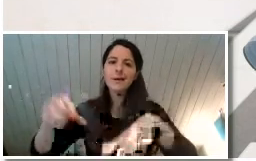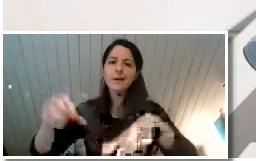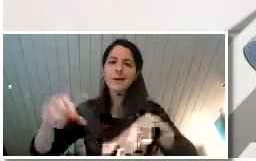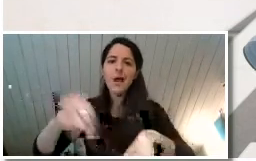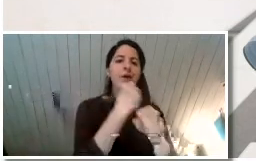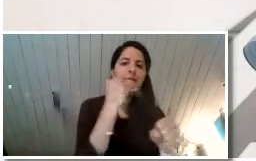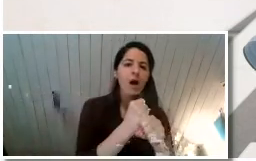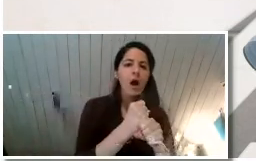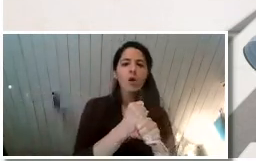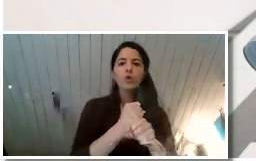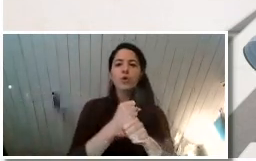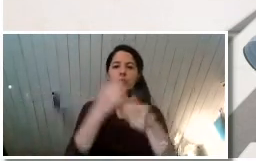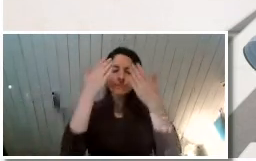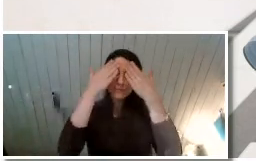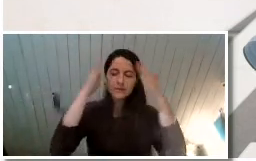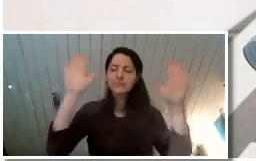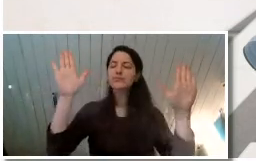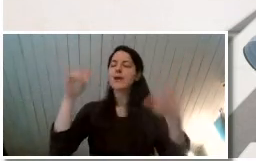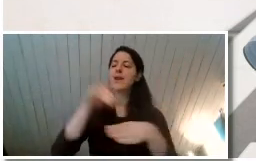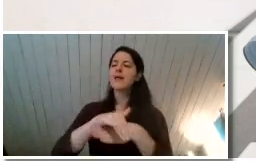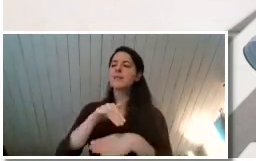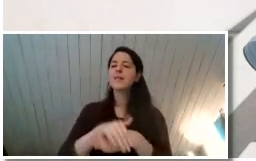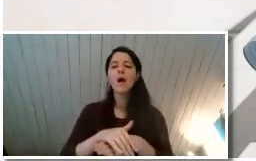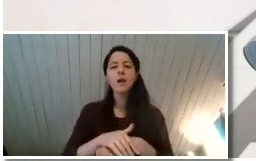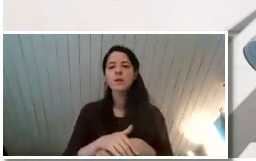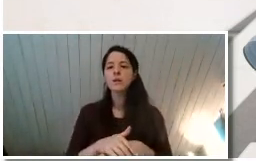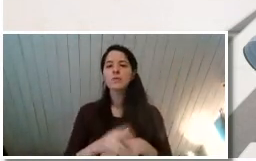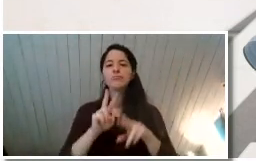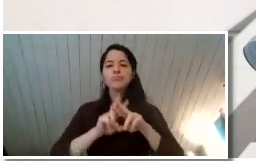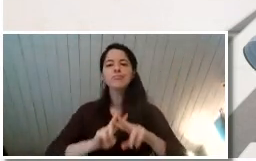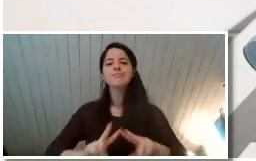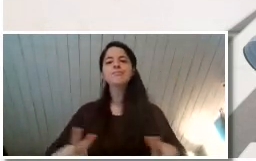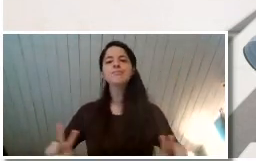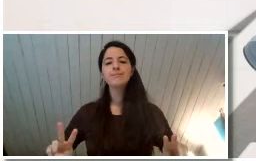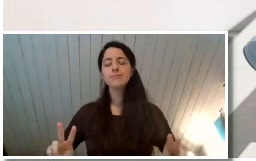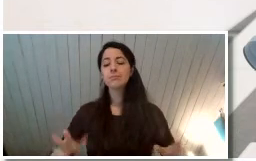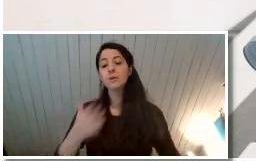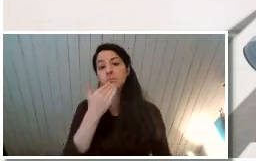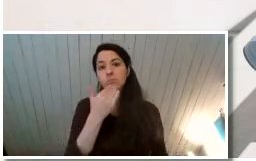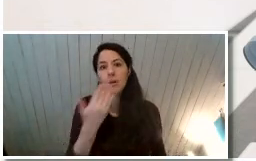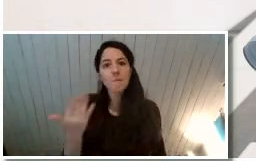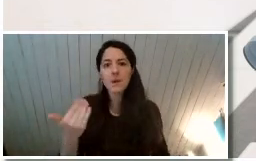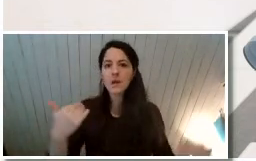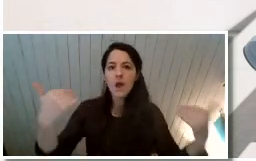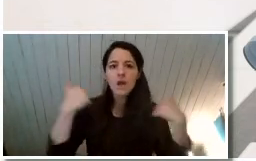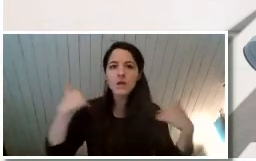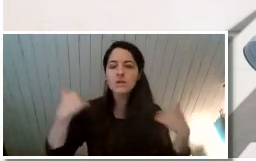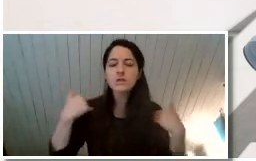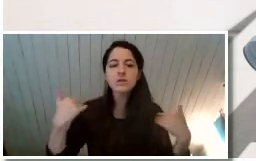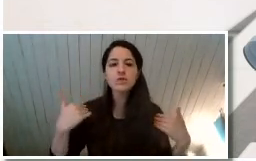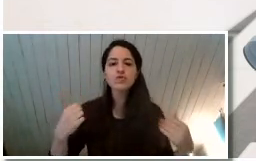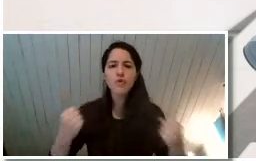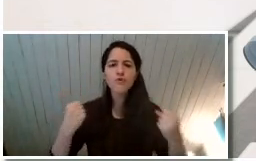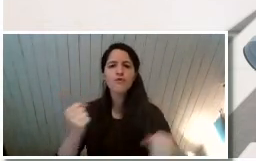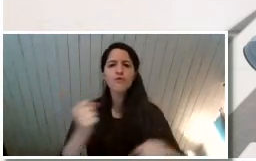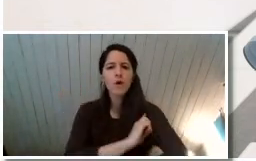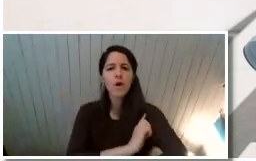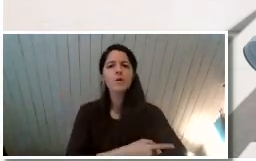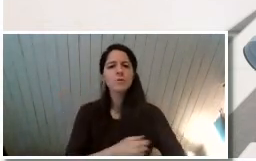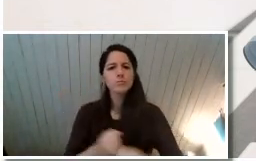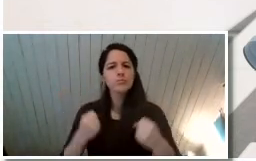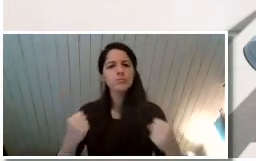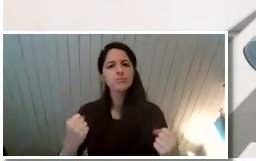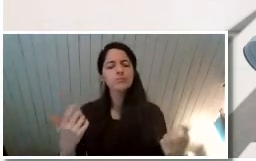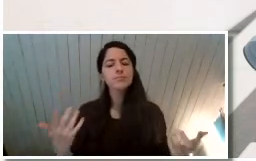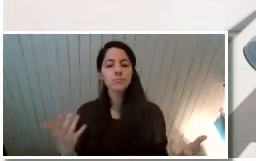tarde, hasta, por supuesto, ejercicios que tengan muchísima mayor demanda. Lo bueno del ejercicio